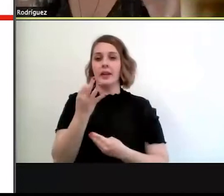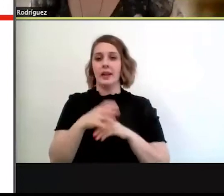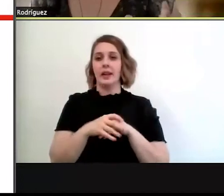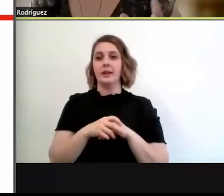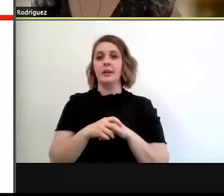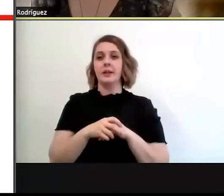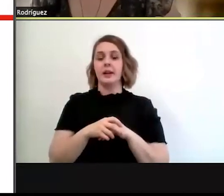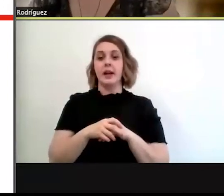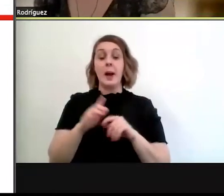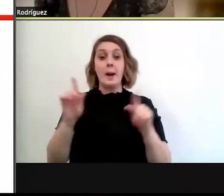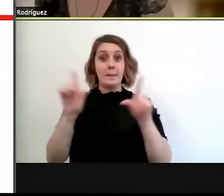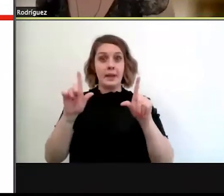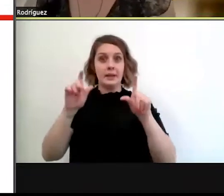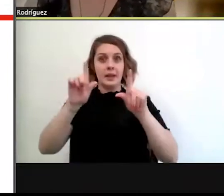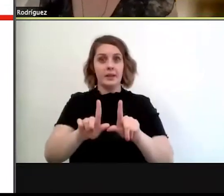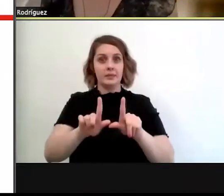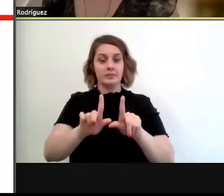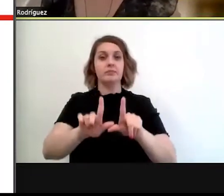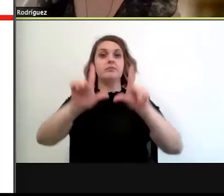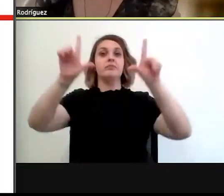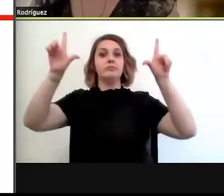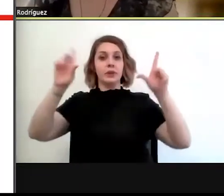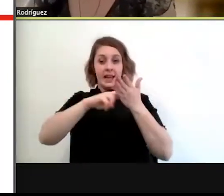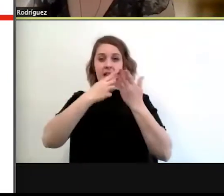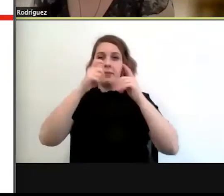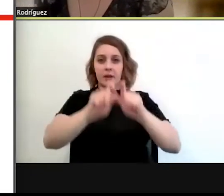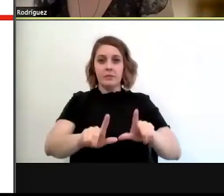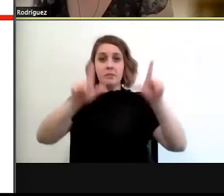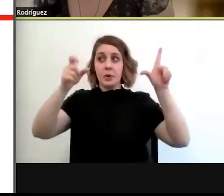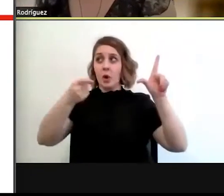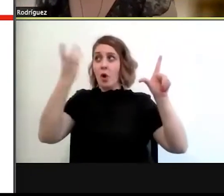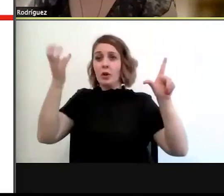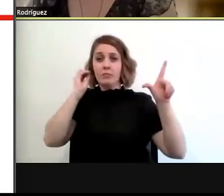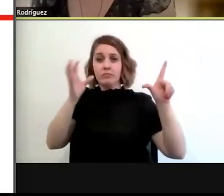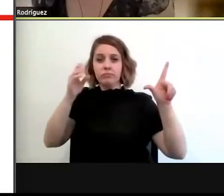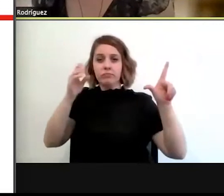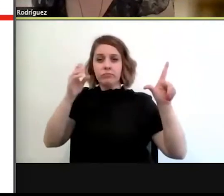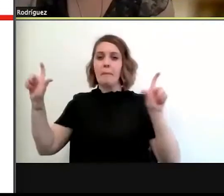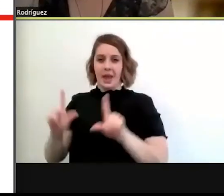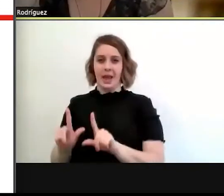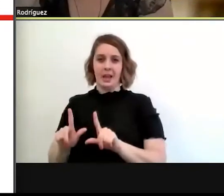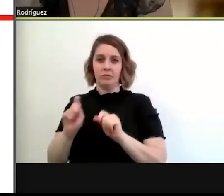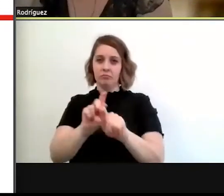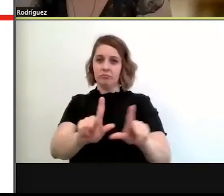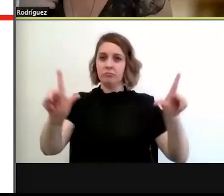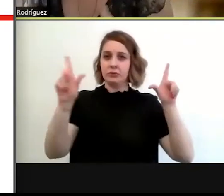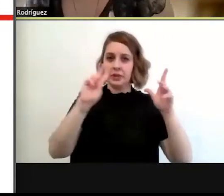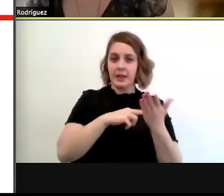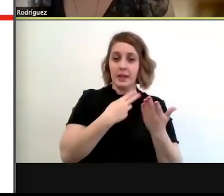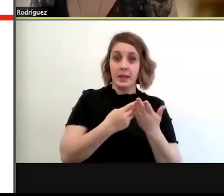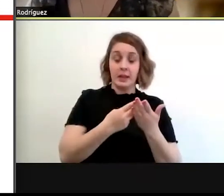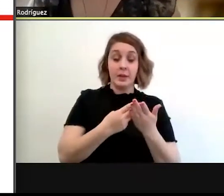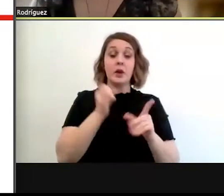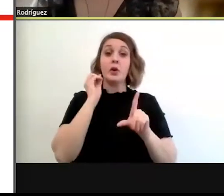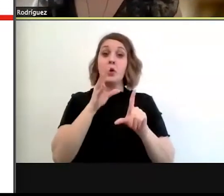magnificar tu pantalla y minimizar las pantallas flotantes. Dedicaremos tiempo al final del foro a responder